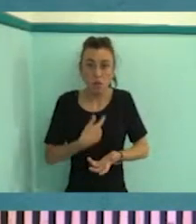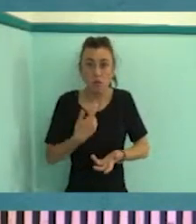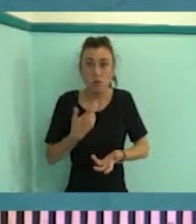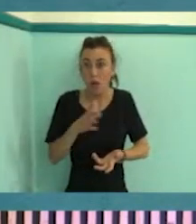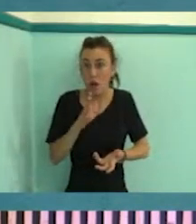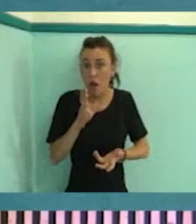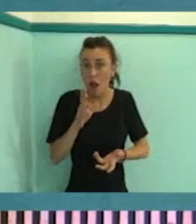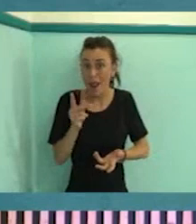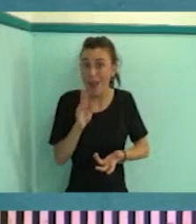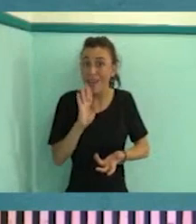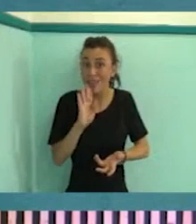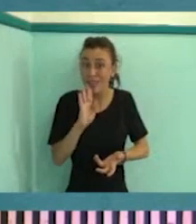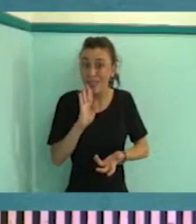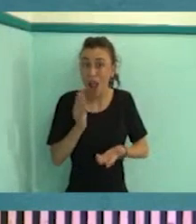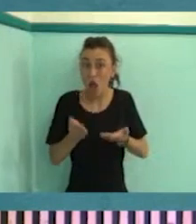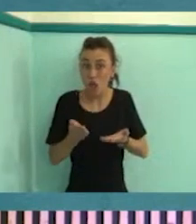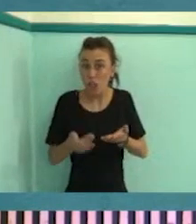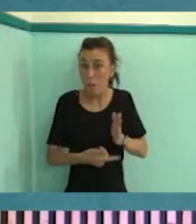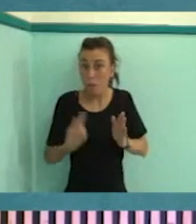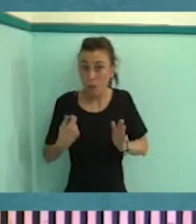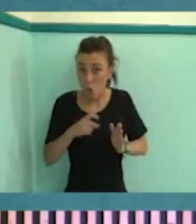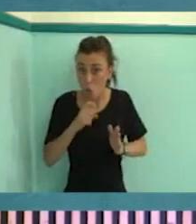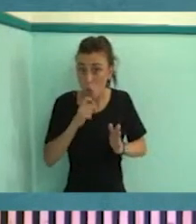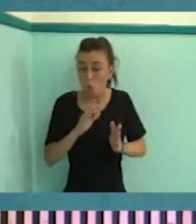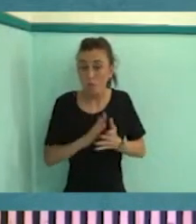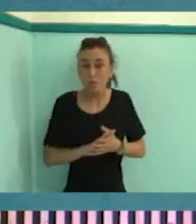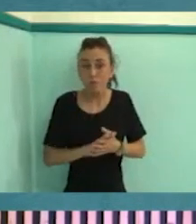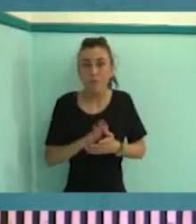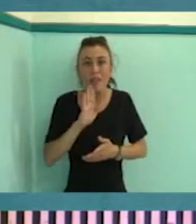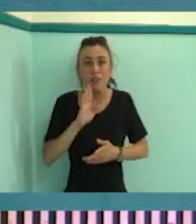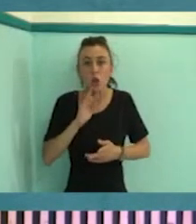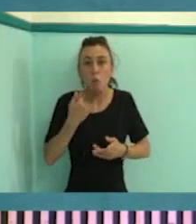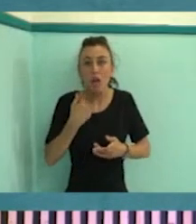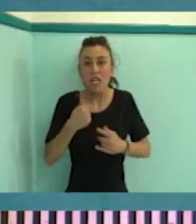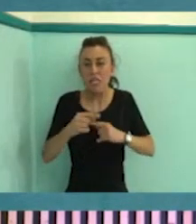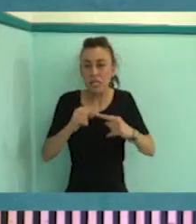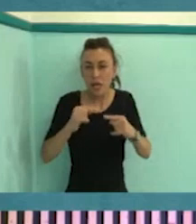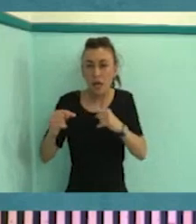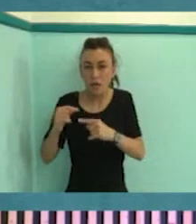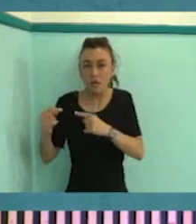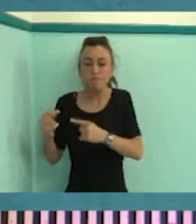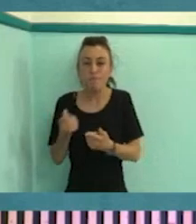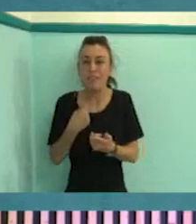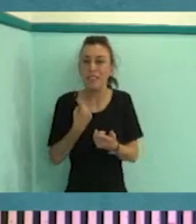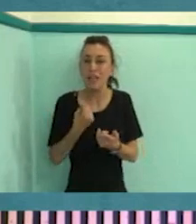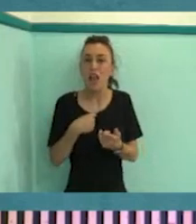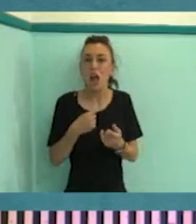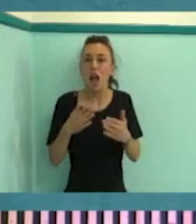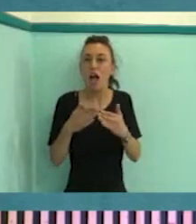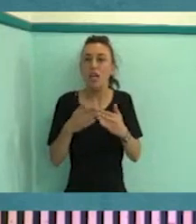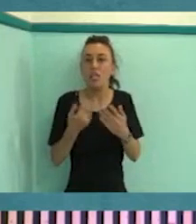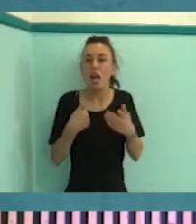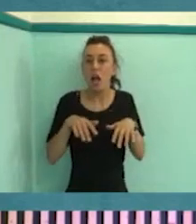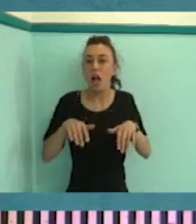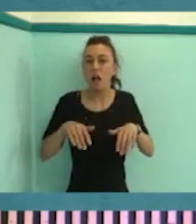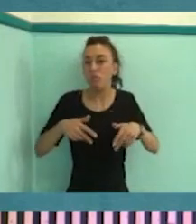de e detonadores no y de y de peligrosos son esos mensajes que tú estás tan tranquila en tu casa y de repente empiezas a sentir esa culpa esa vergüenza